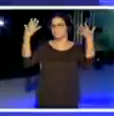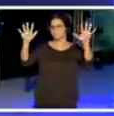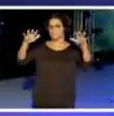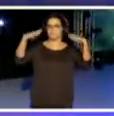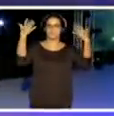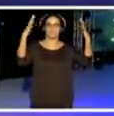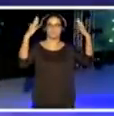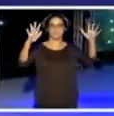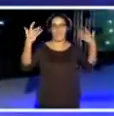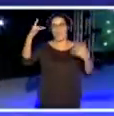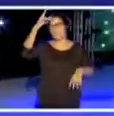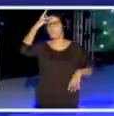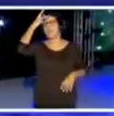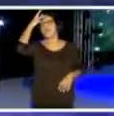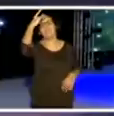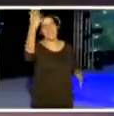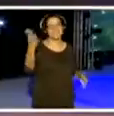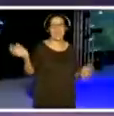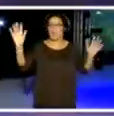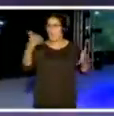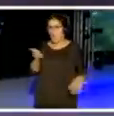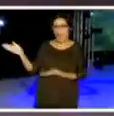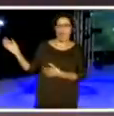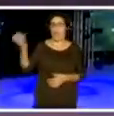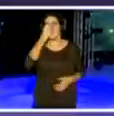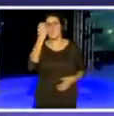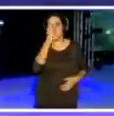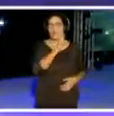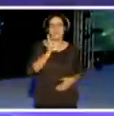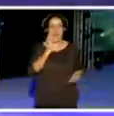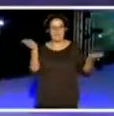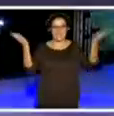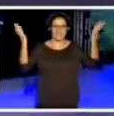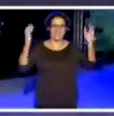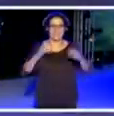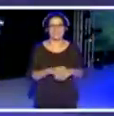¡Ay, mi cabeza! ¡Pero si son los bambones, mami!